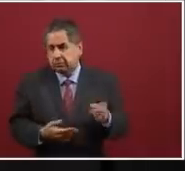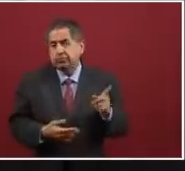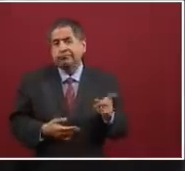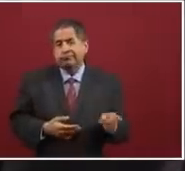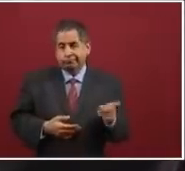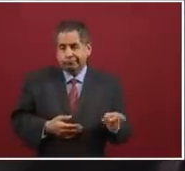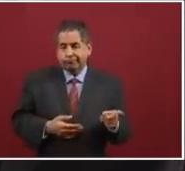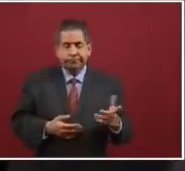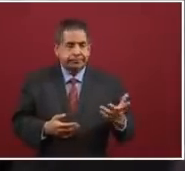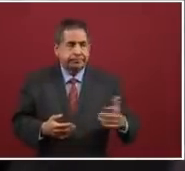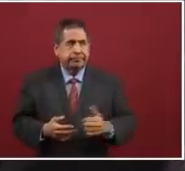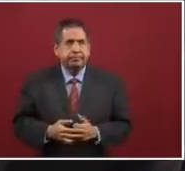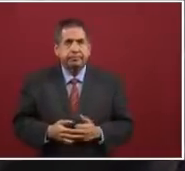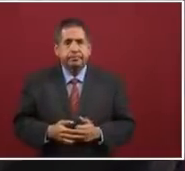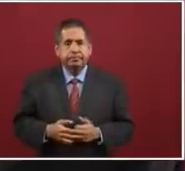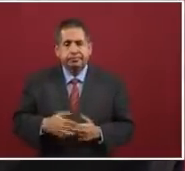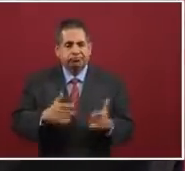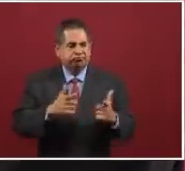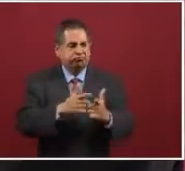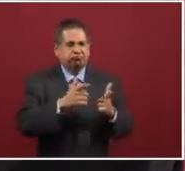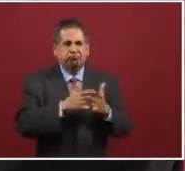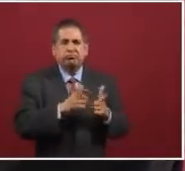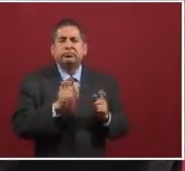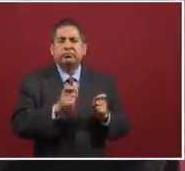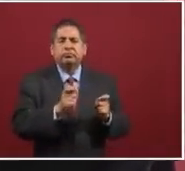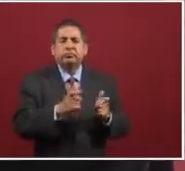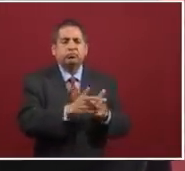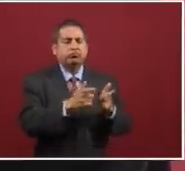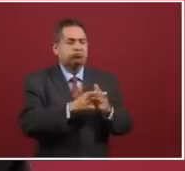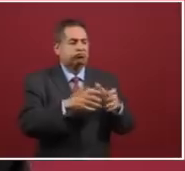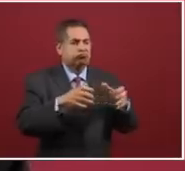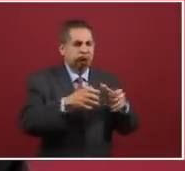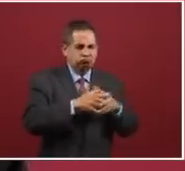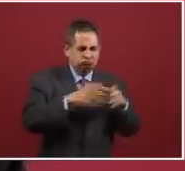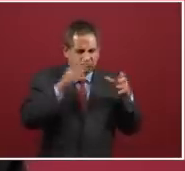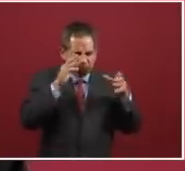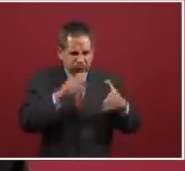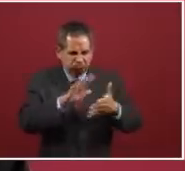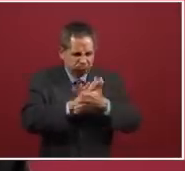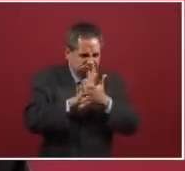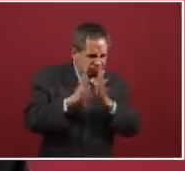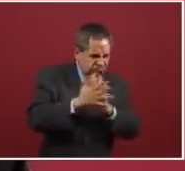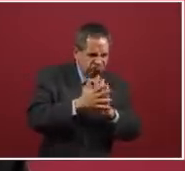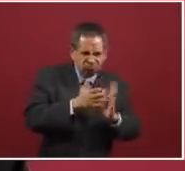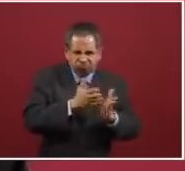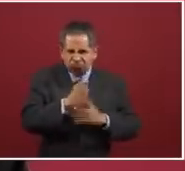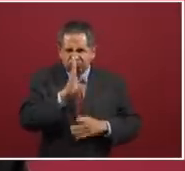son grupos dedicados a la delincuencia,